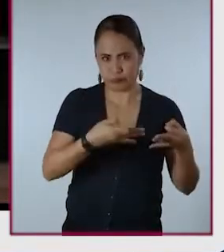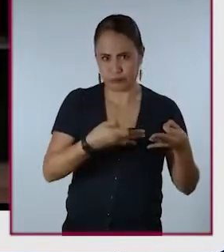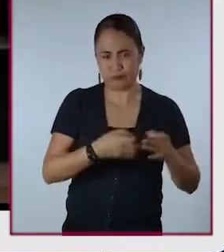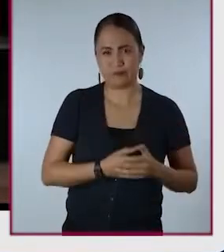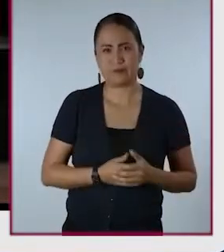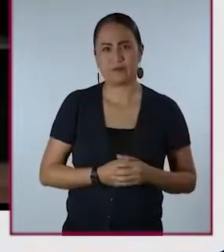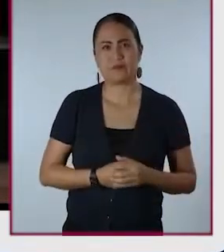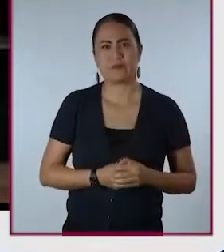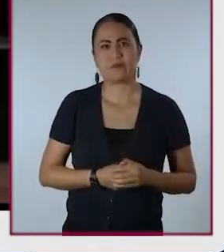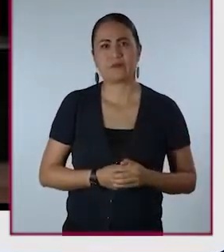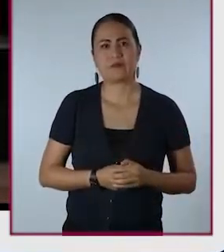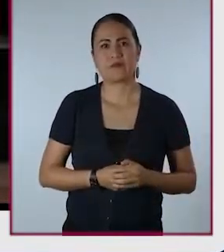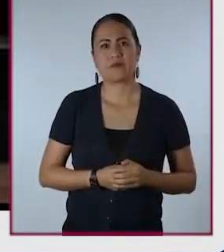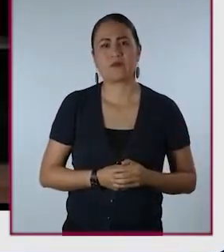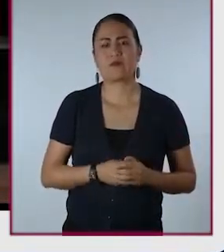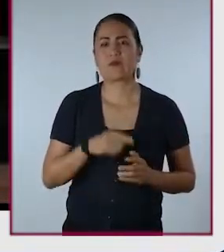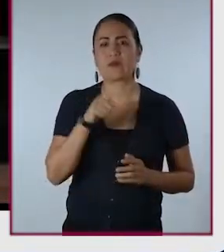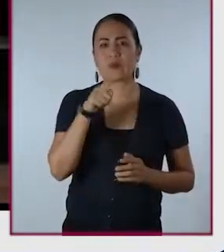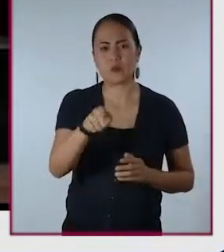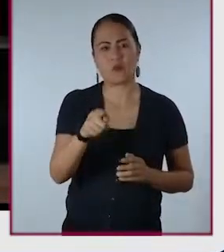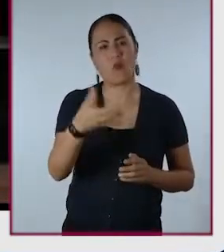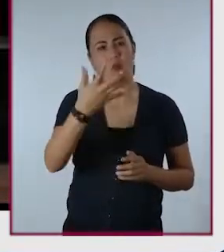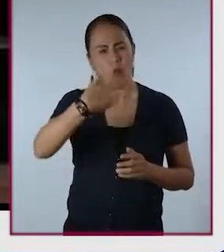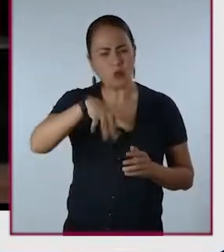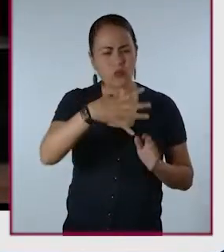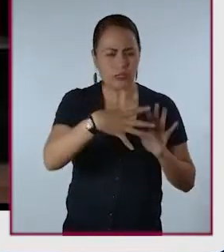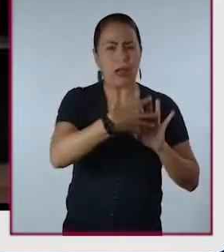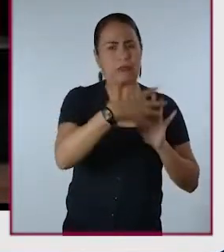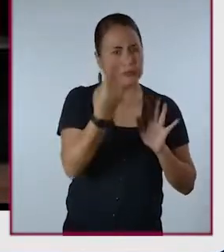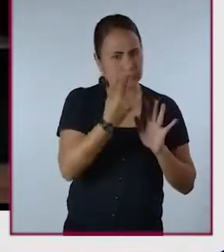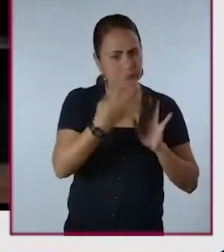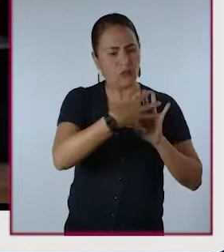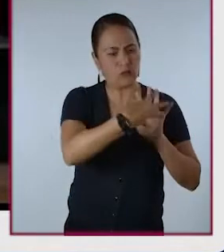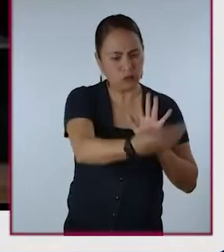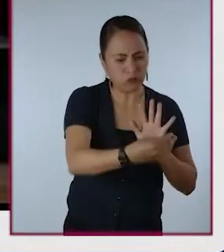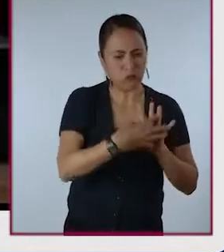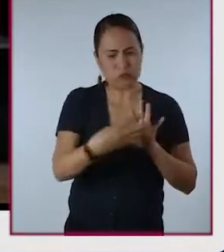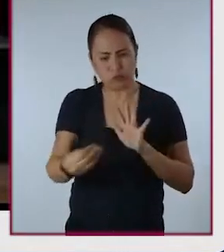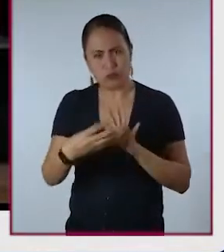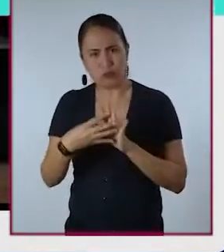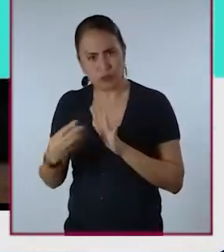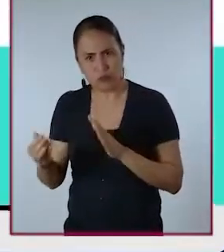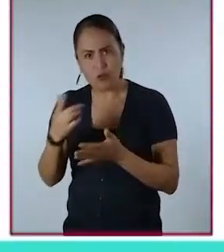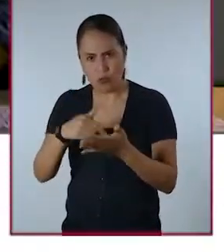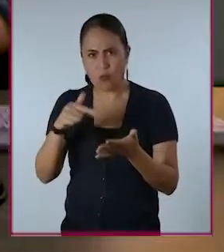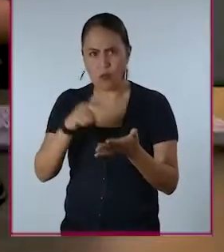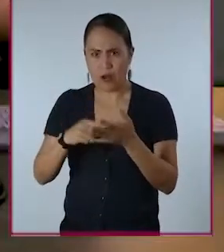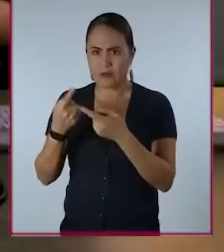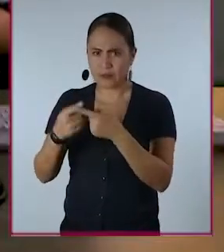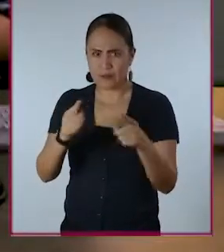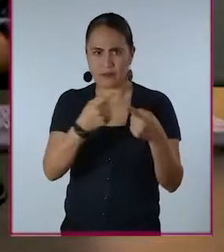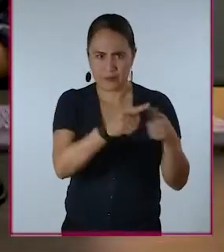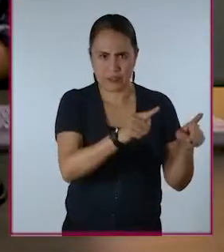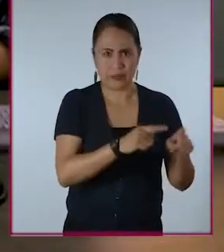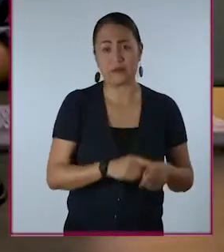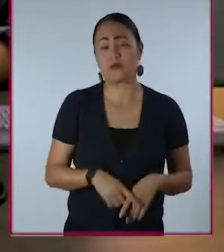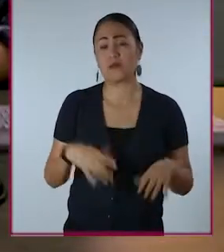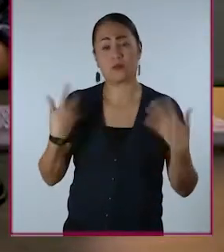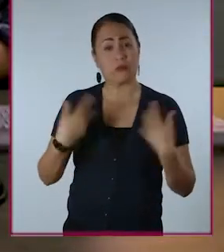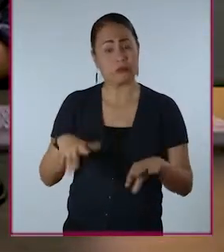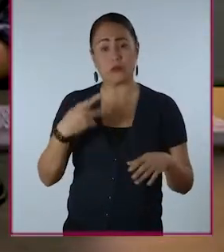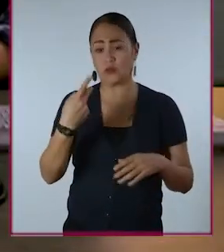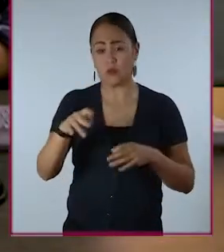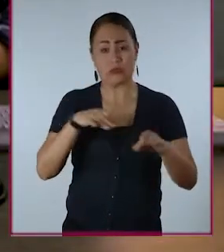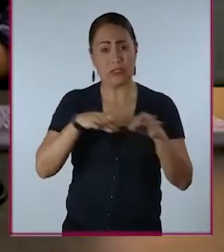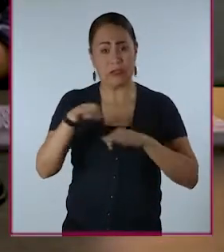que buscarle que tenga varias copias en varios lugares. ¿Qué trabajo tan minucioso es